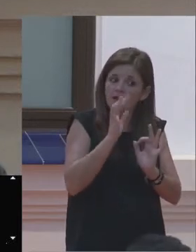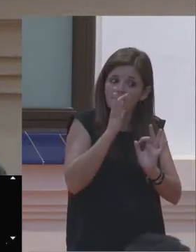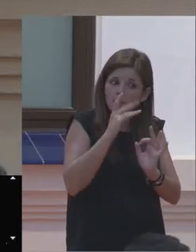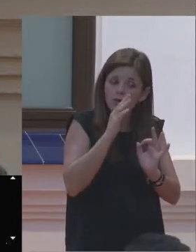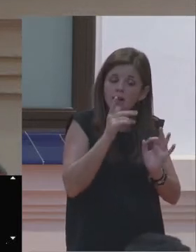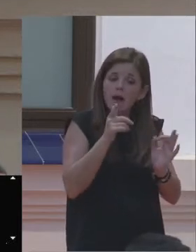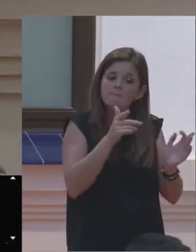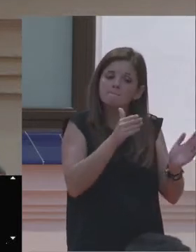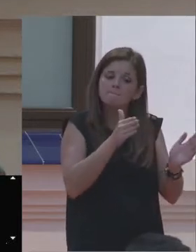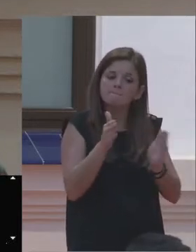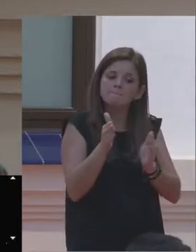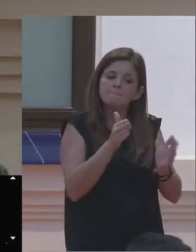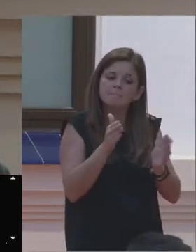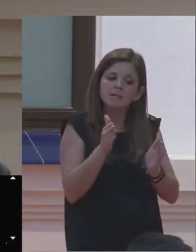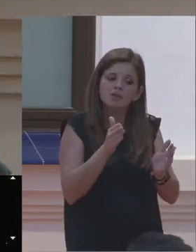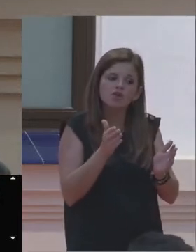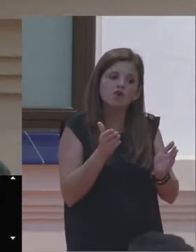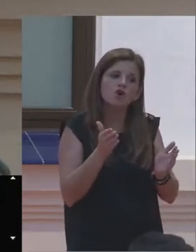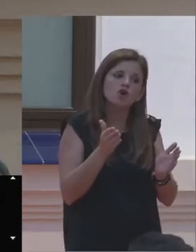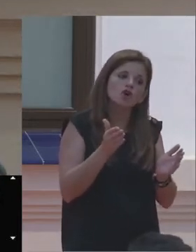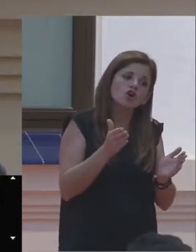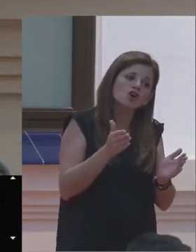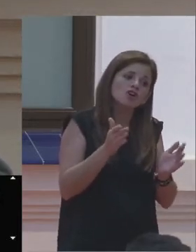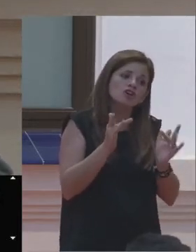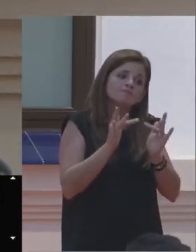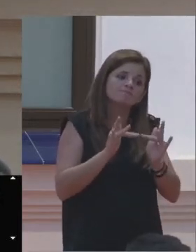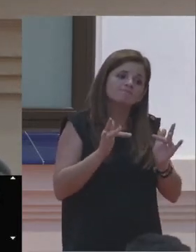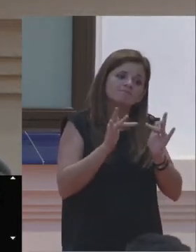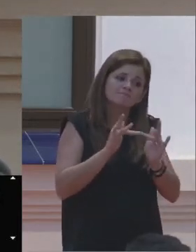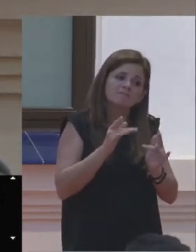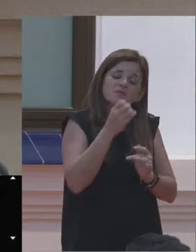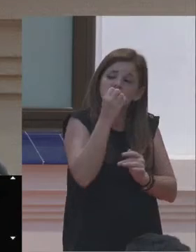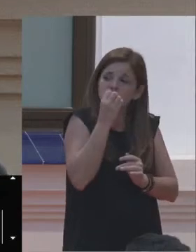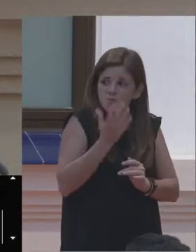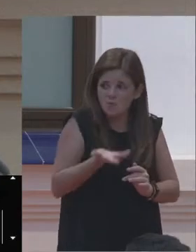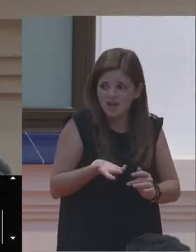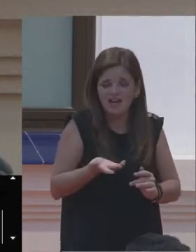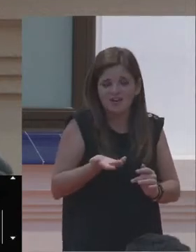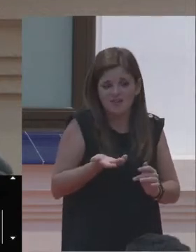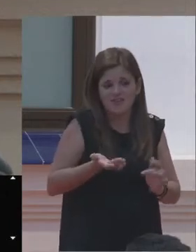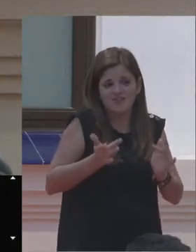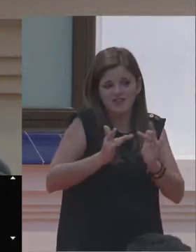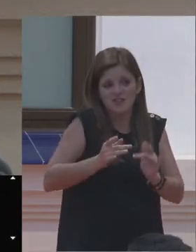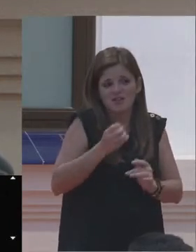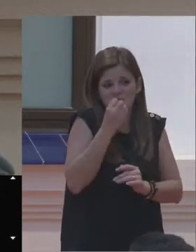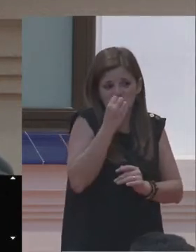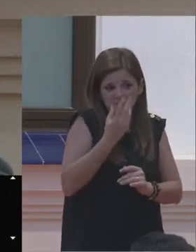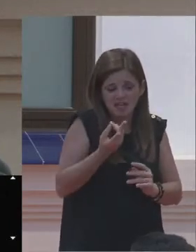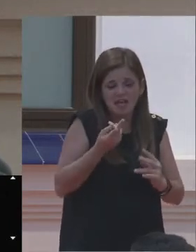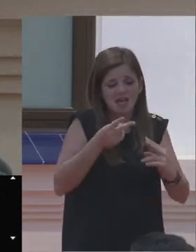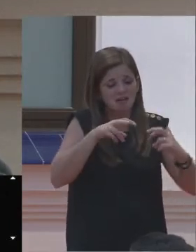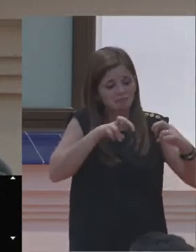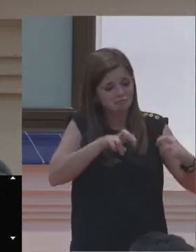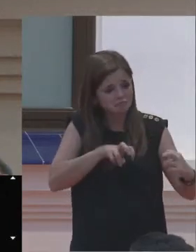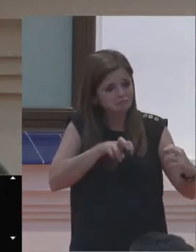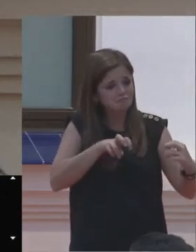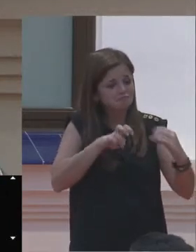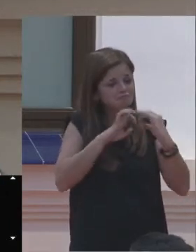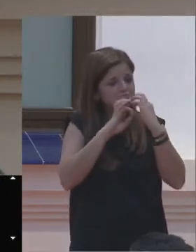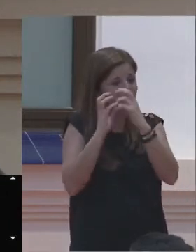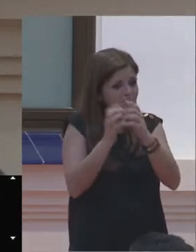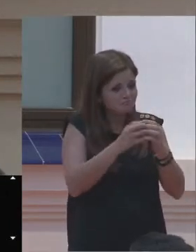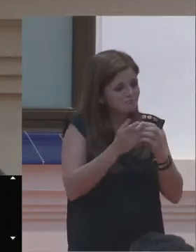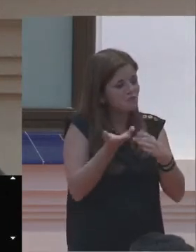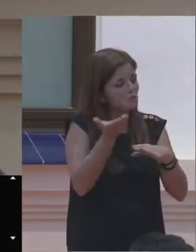un periodo de luna de miel. Es decir, ahora se están sentando con nosotros a considerar propuestas,